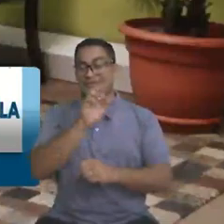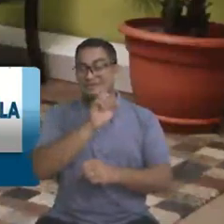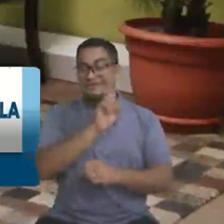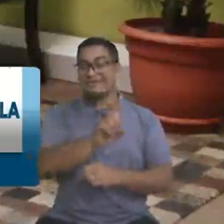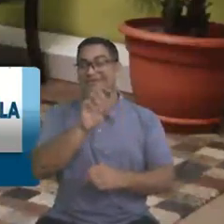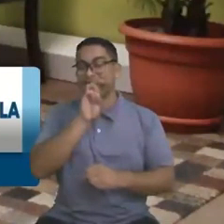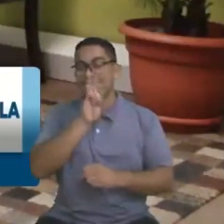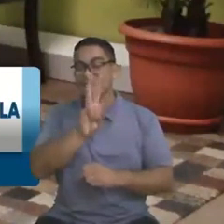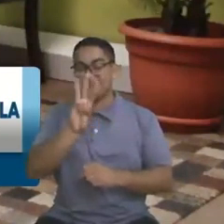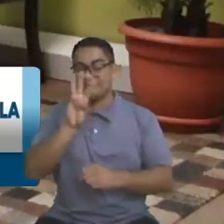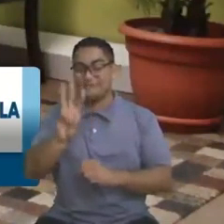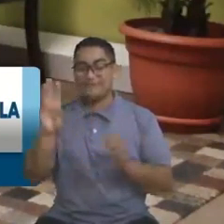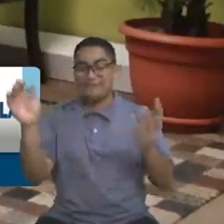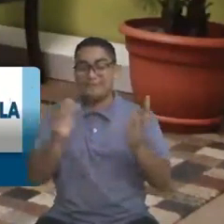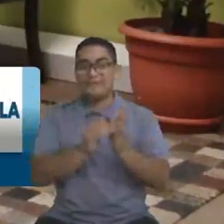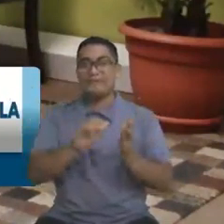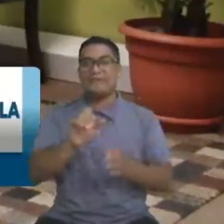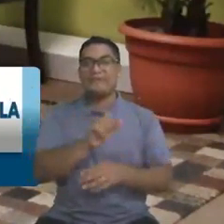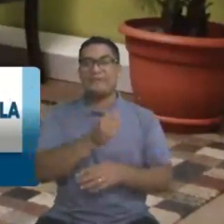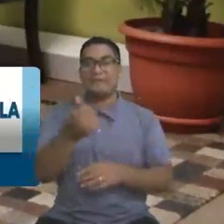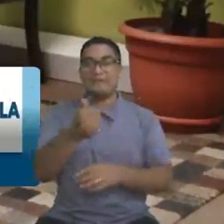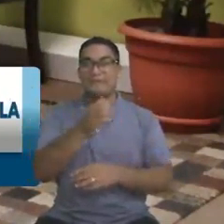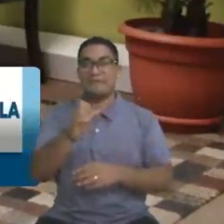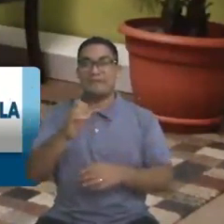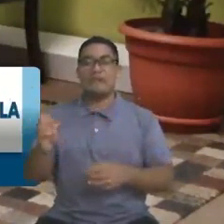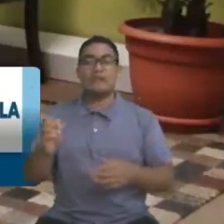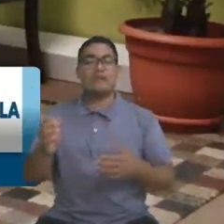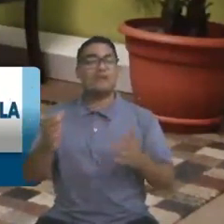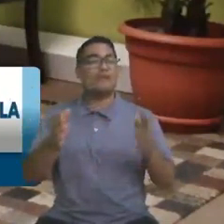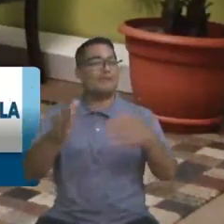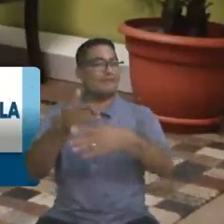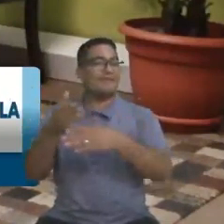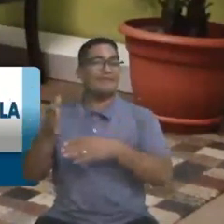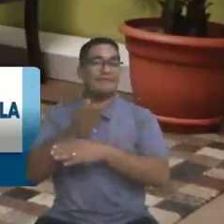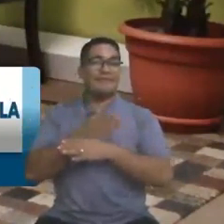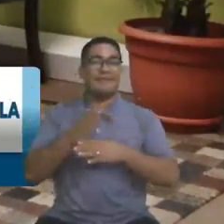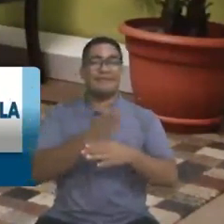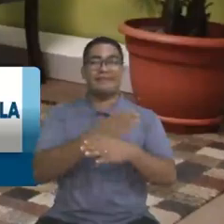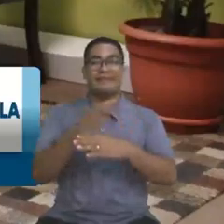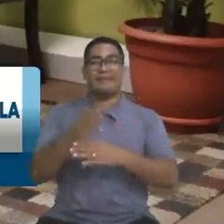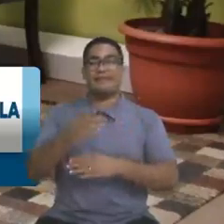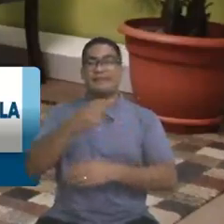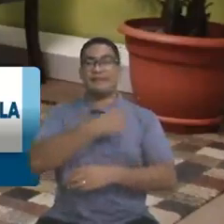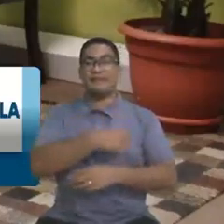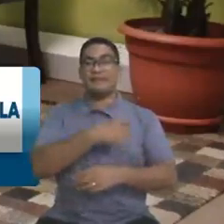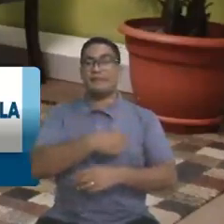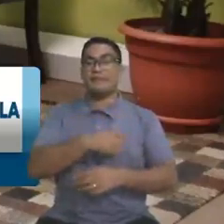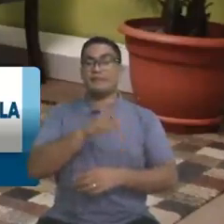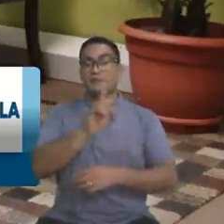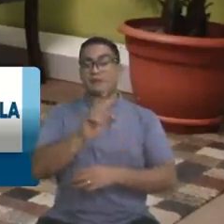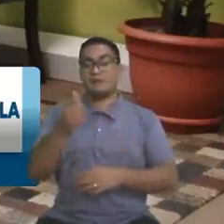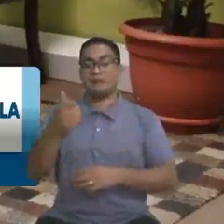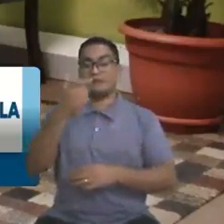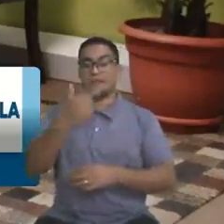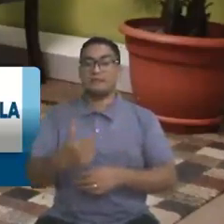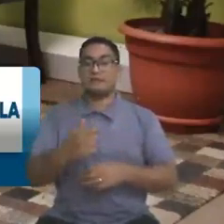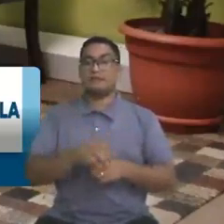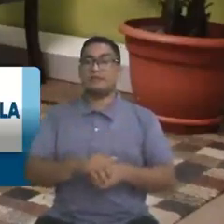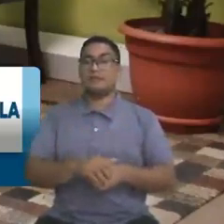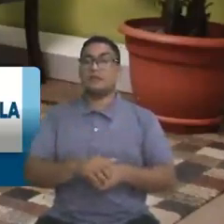11.551 niños de todo el total que le había dado. Okay, recordemos, 464.000 niños y niñas de 0 a 5 años y